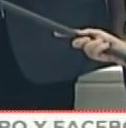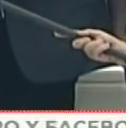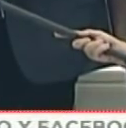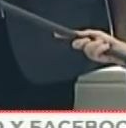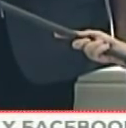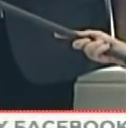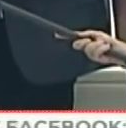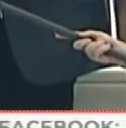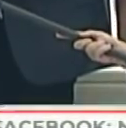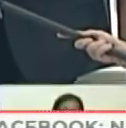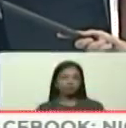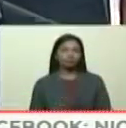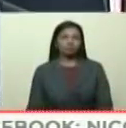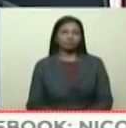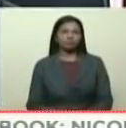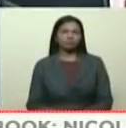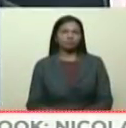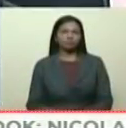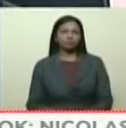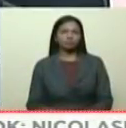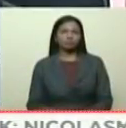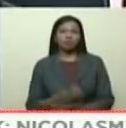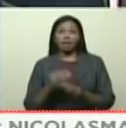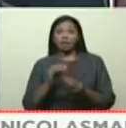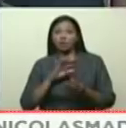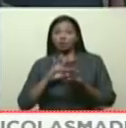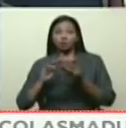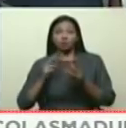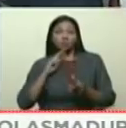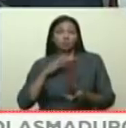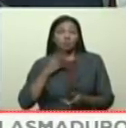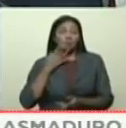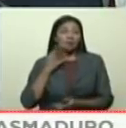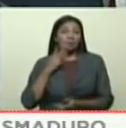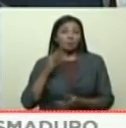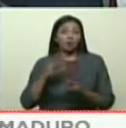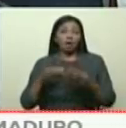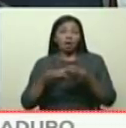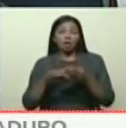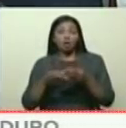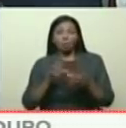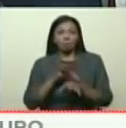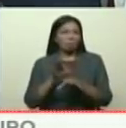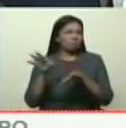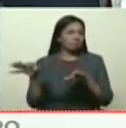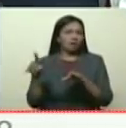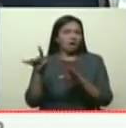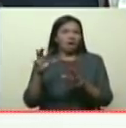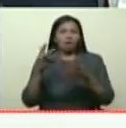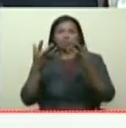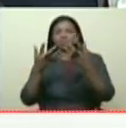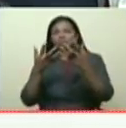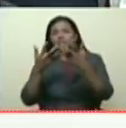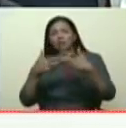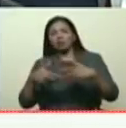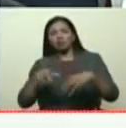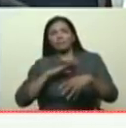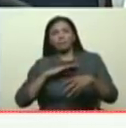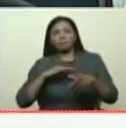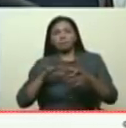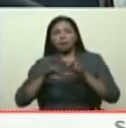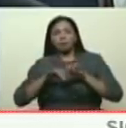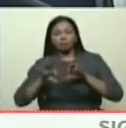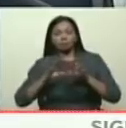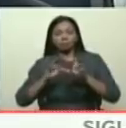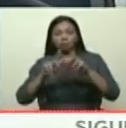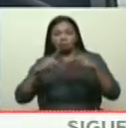importados, saben ustedes, estamos sustituyendo importaciones, pero nosotros no podemos dejar que la industria editorial venezolana decaiga,